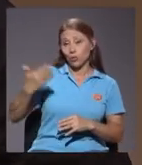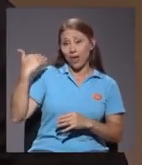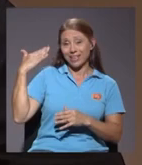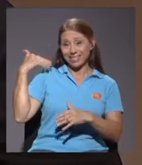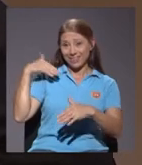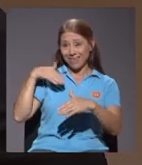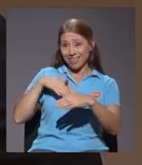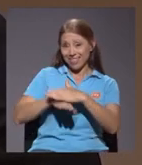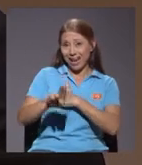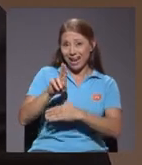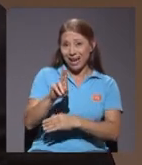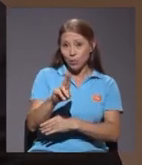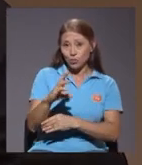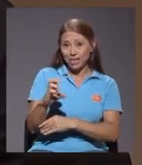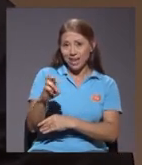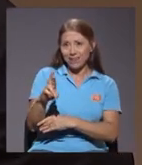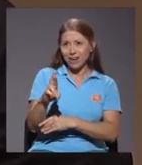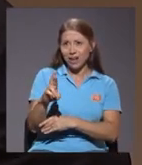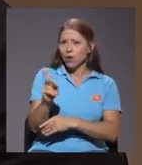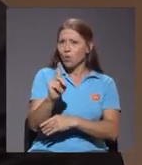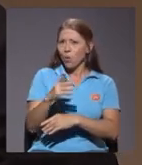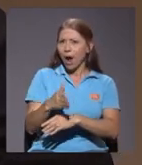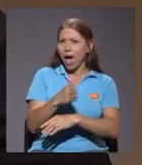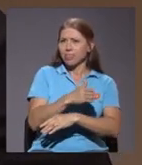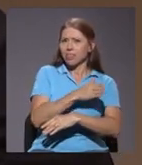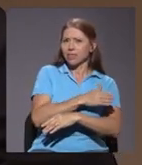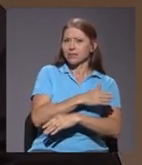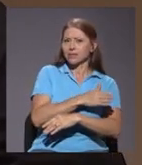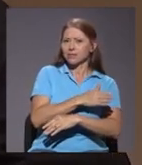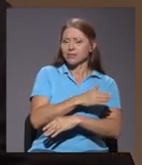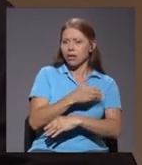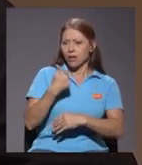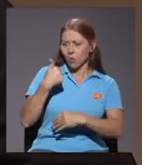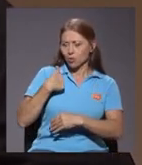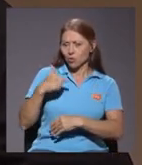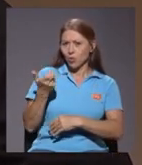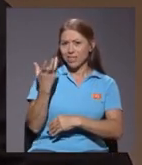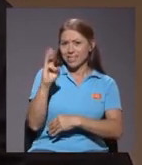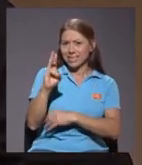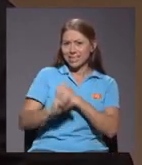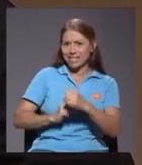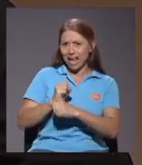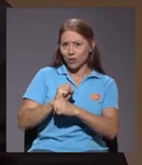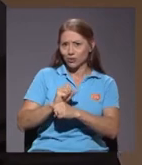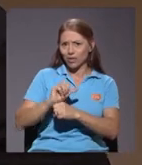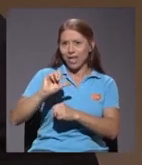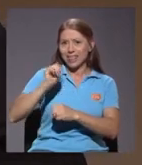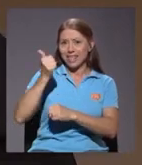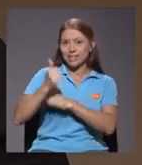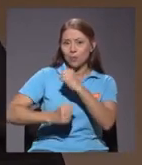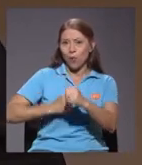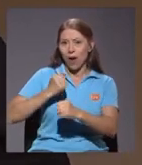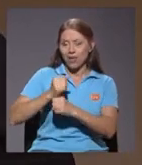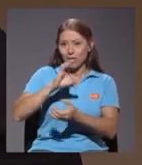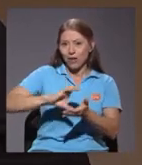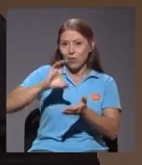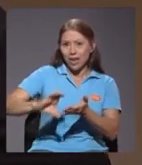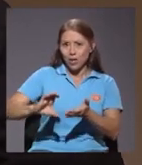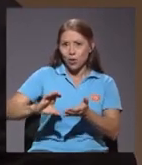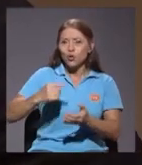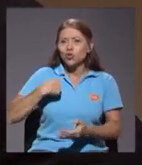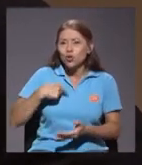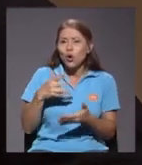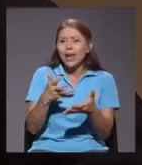antes cuando tenía 16 años ya saben en el décimo año del colegio realmente quería estudiar derecho